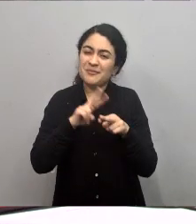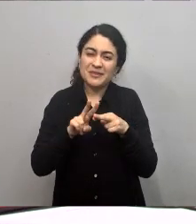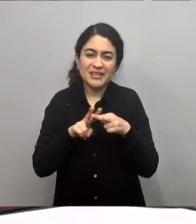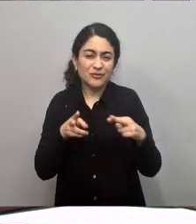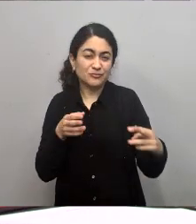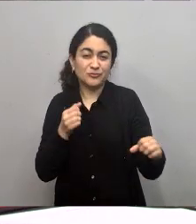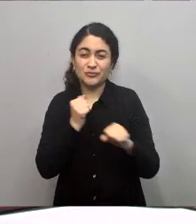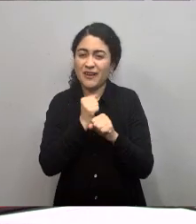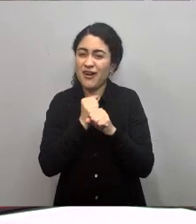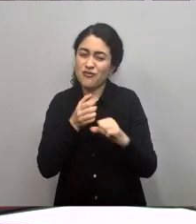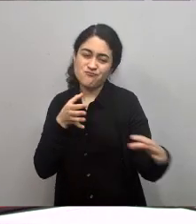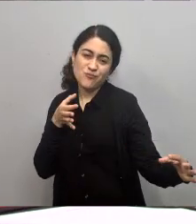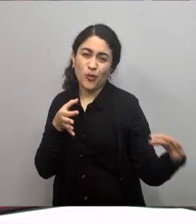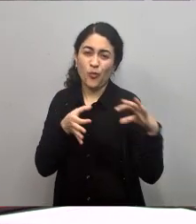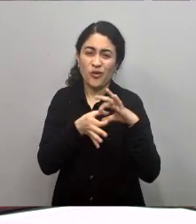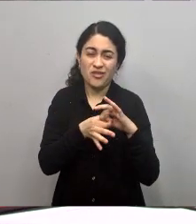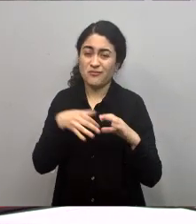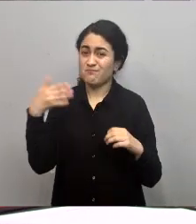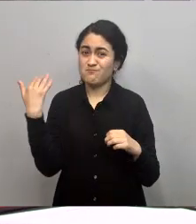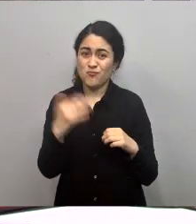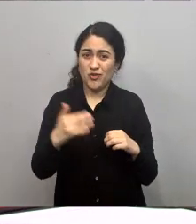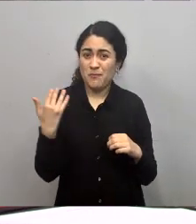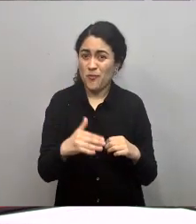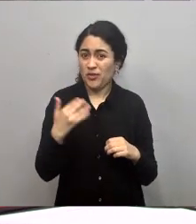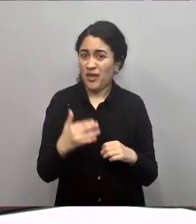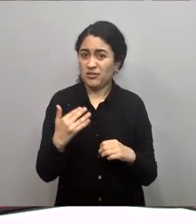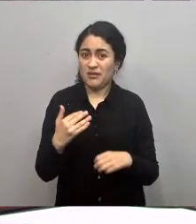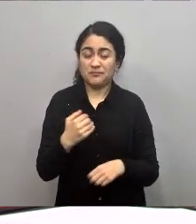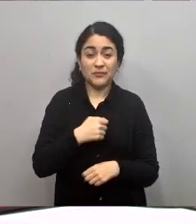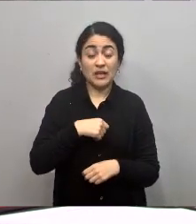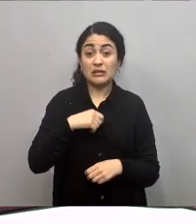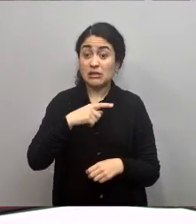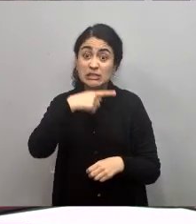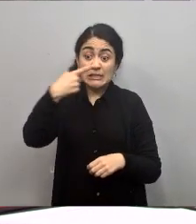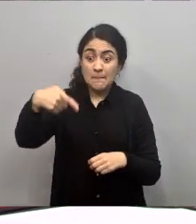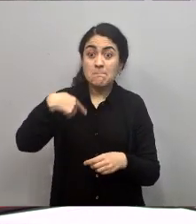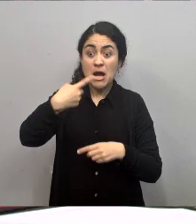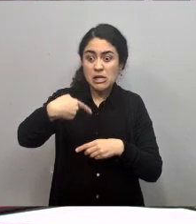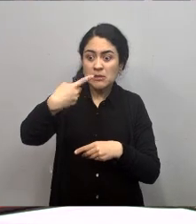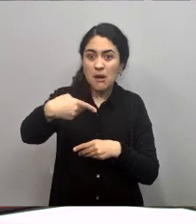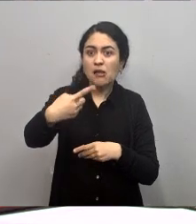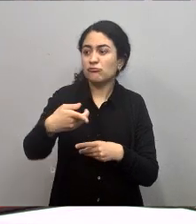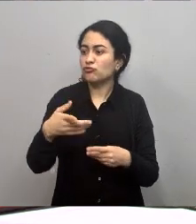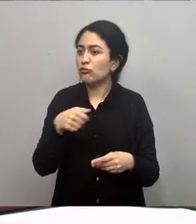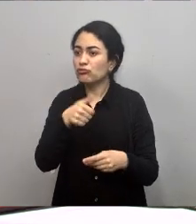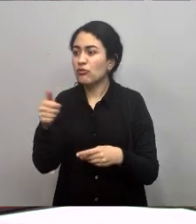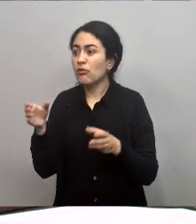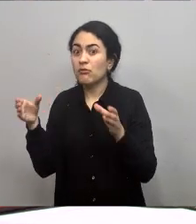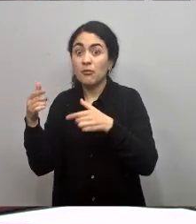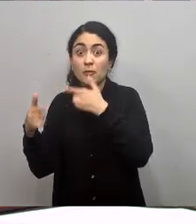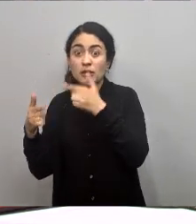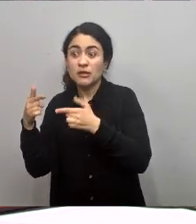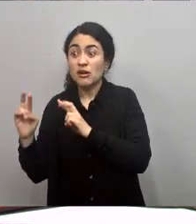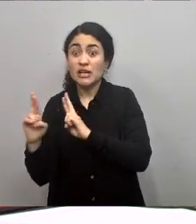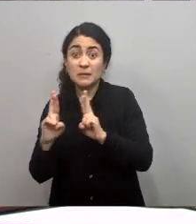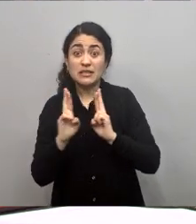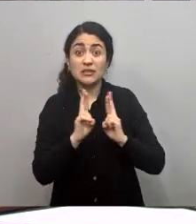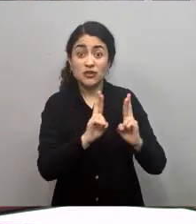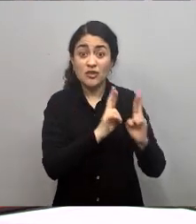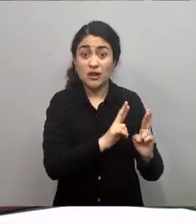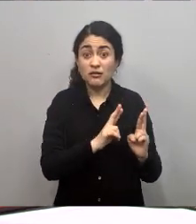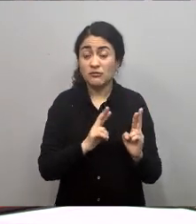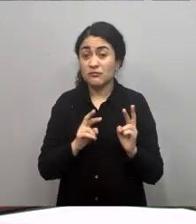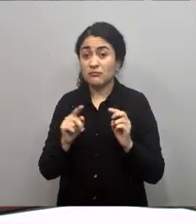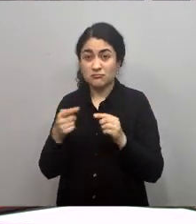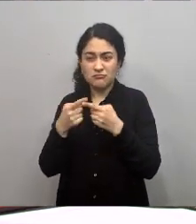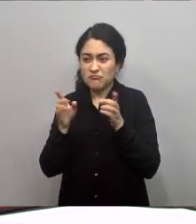conjunto, yo creo que bien importante. De hecho, todas las semanas nos estamos juntando las bancadas que tienen representación en el Consejo Regional